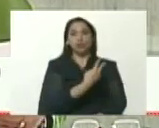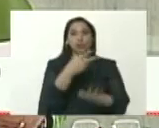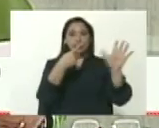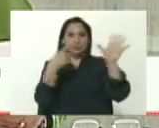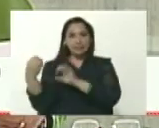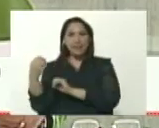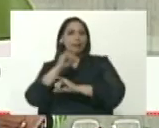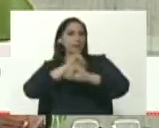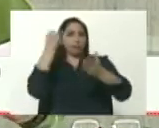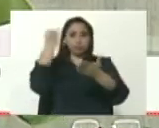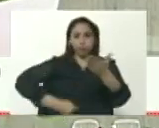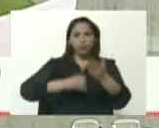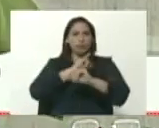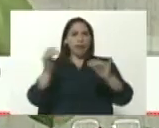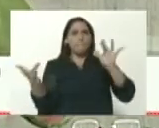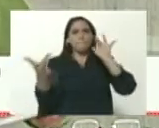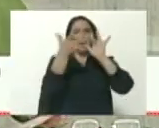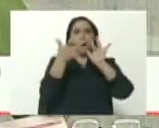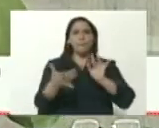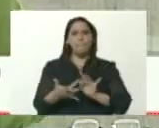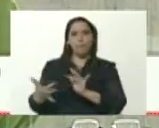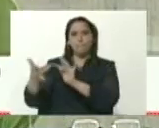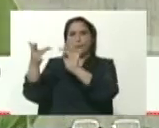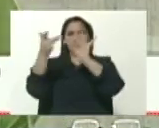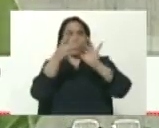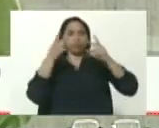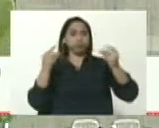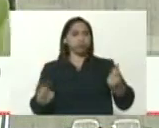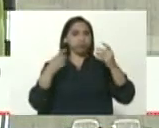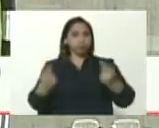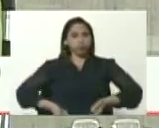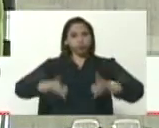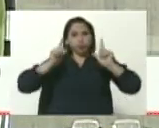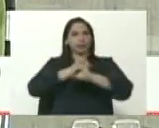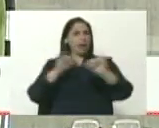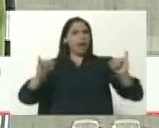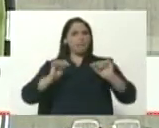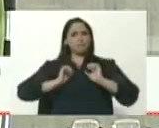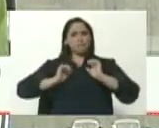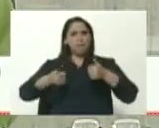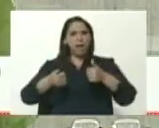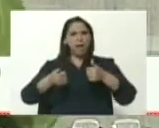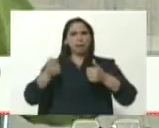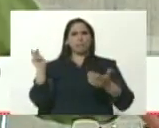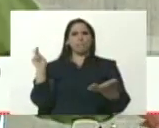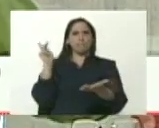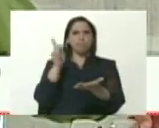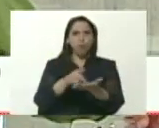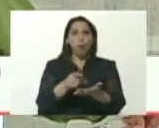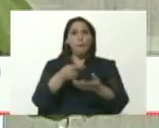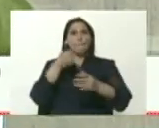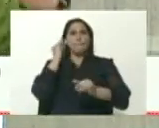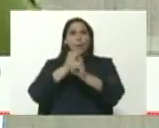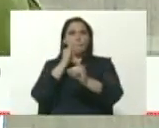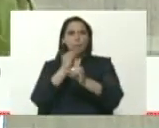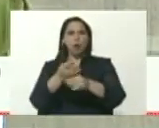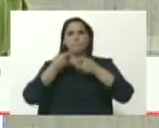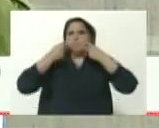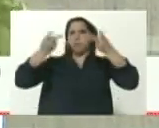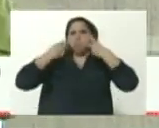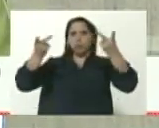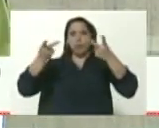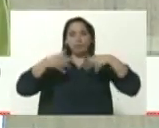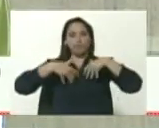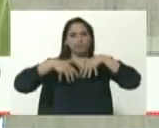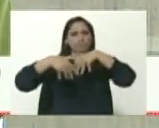14.260 registradas, articuladas y activadas. Ya empiezan a llegar por las redes sociales mensajes de